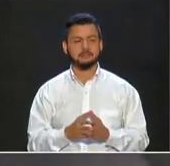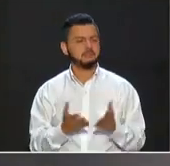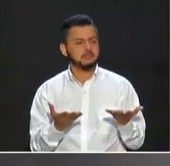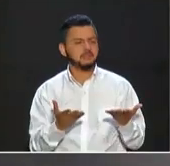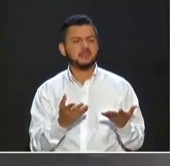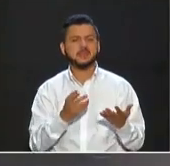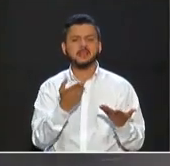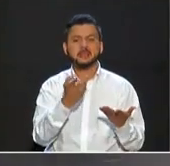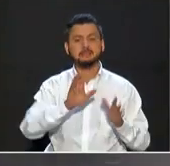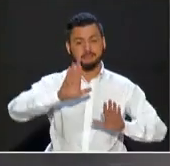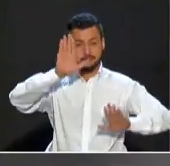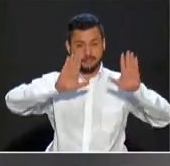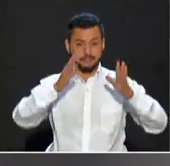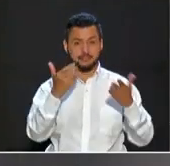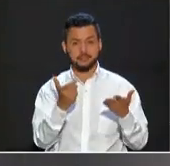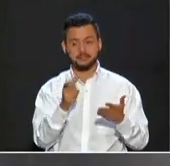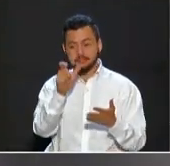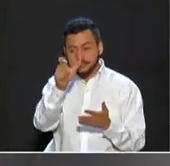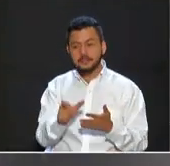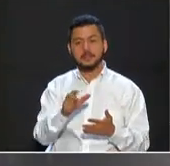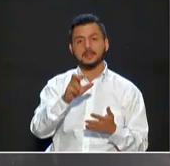juan camilo restrepo